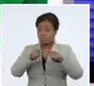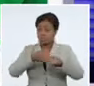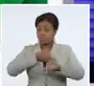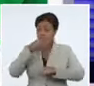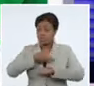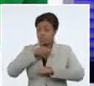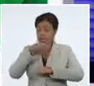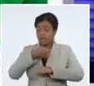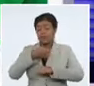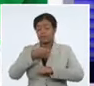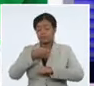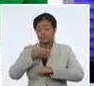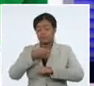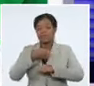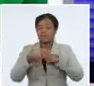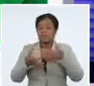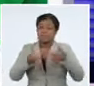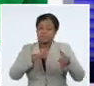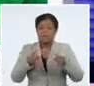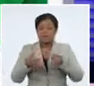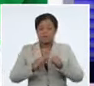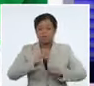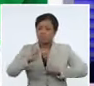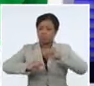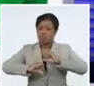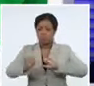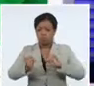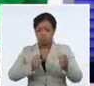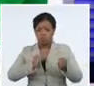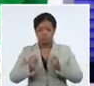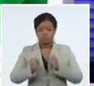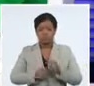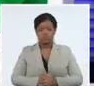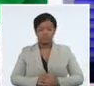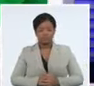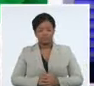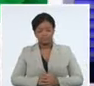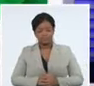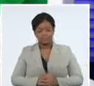el momento del análisis, pues todavía con un número